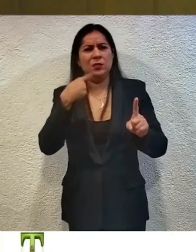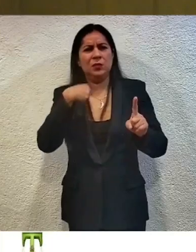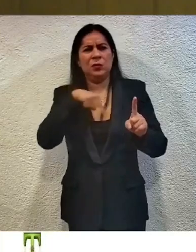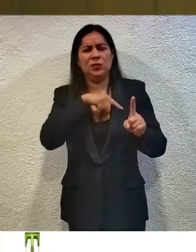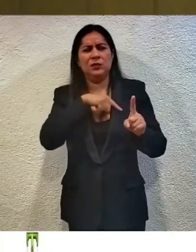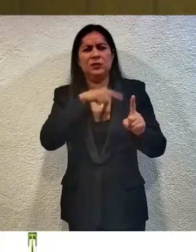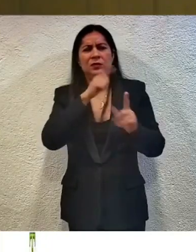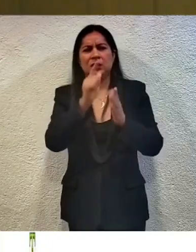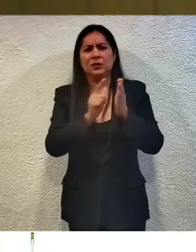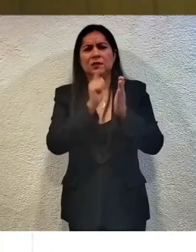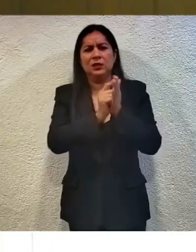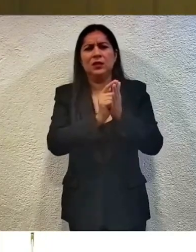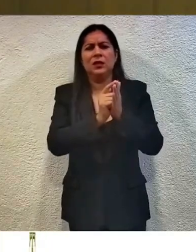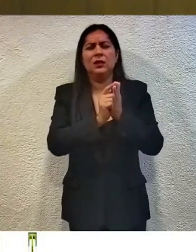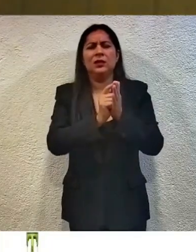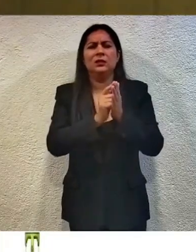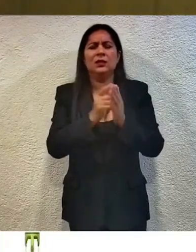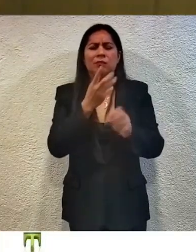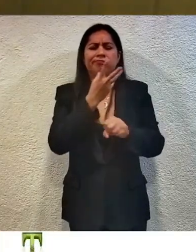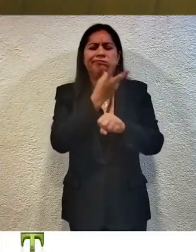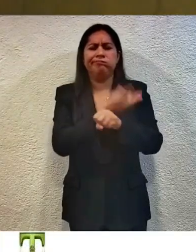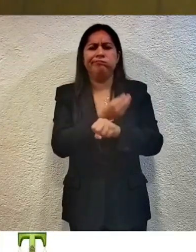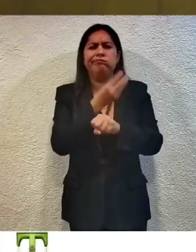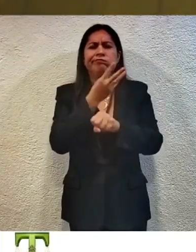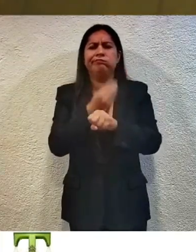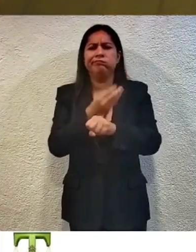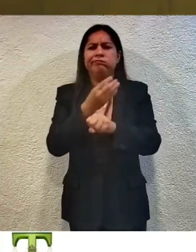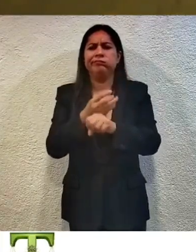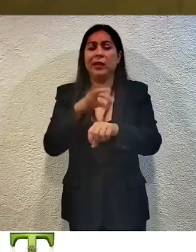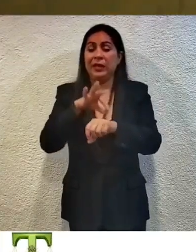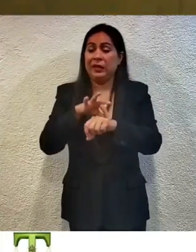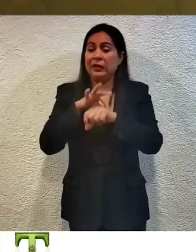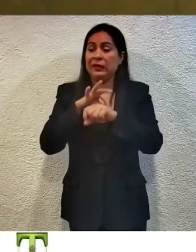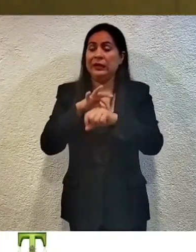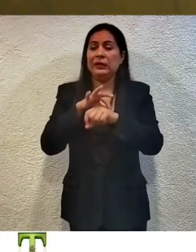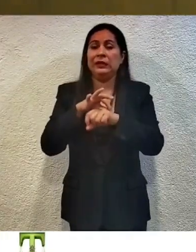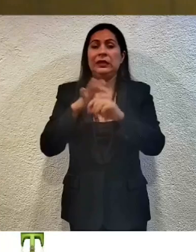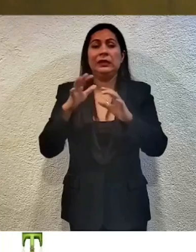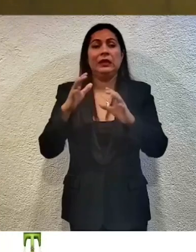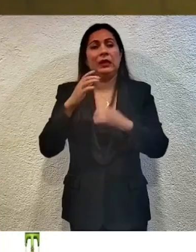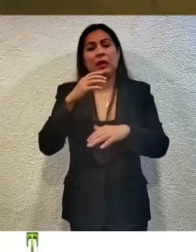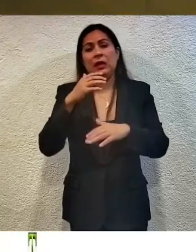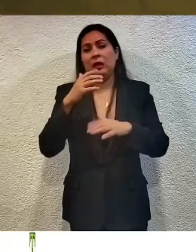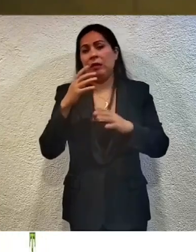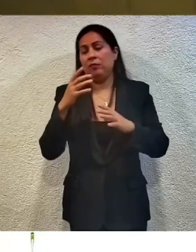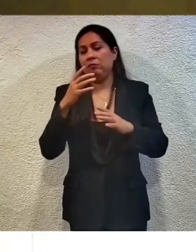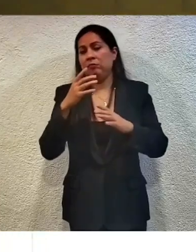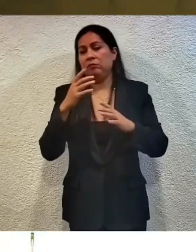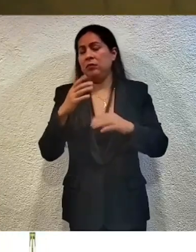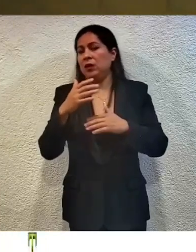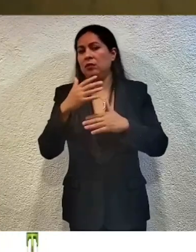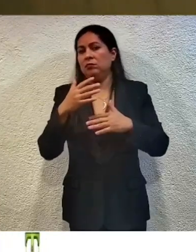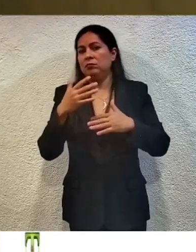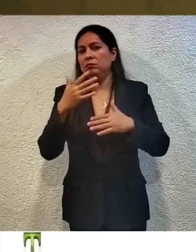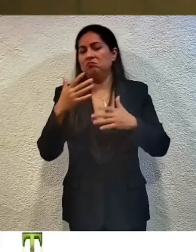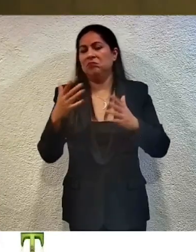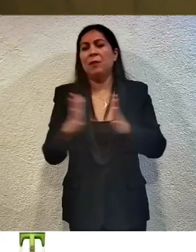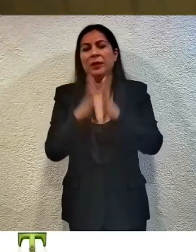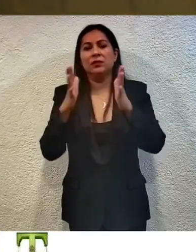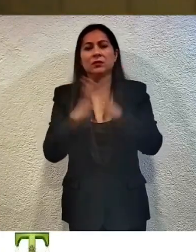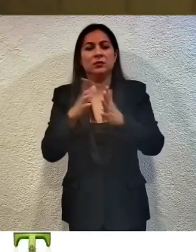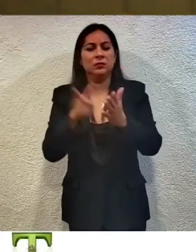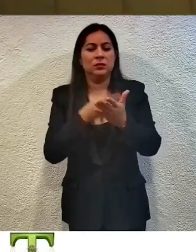legislación se ha adecuado a las realidades de la competencia electoral. Y así hemos